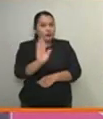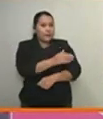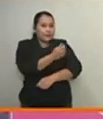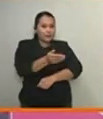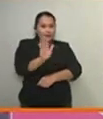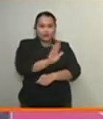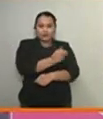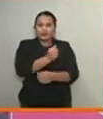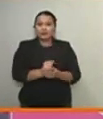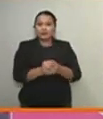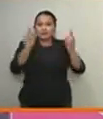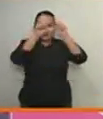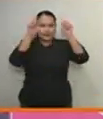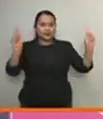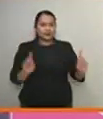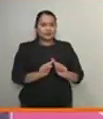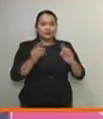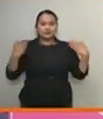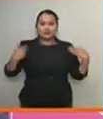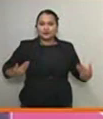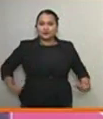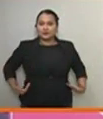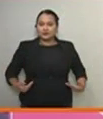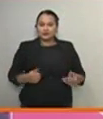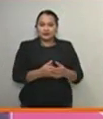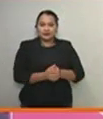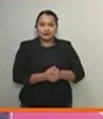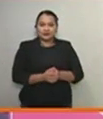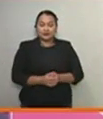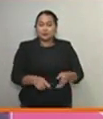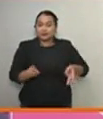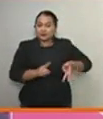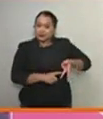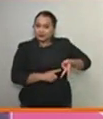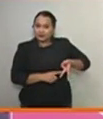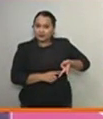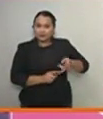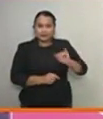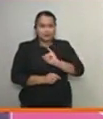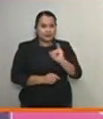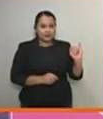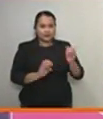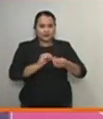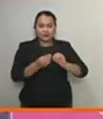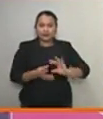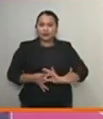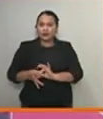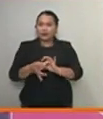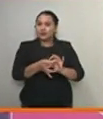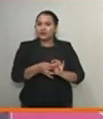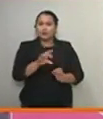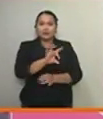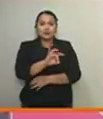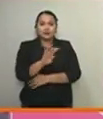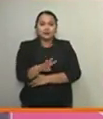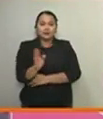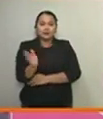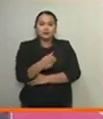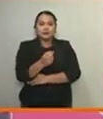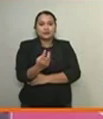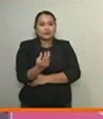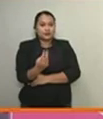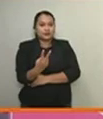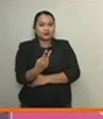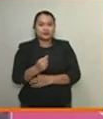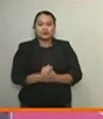música. En el cuadro del cuerpo lo podemos ubicar justamente en el muslo izquierdo. Números que se le relacionan 84 y 12.